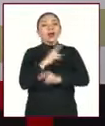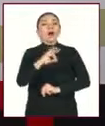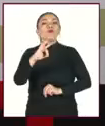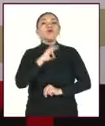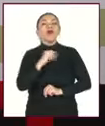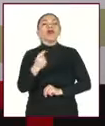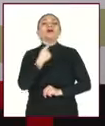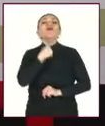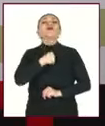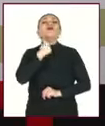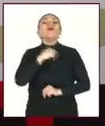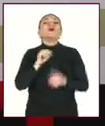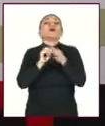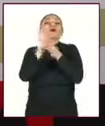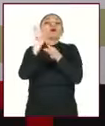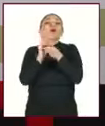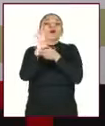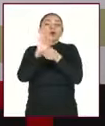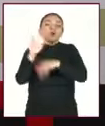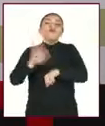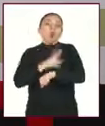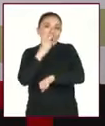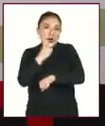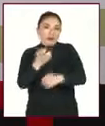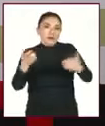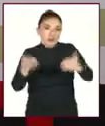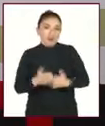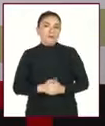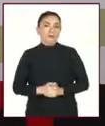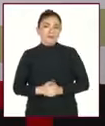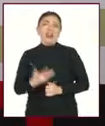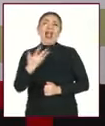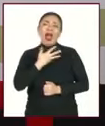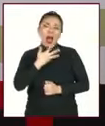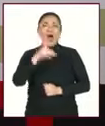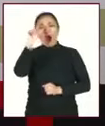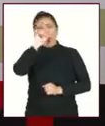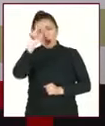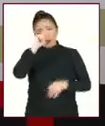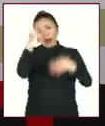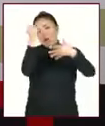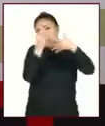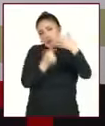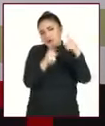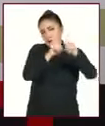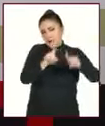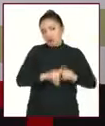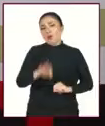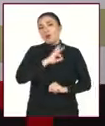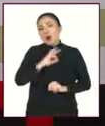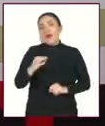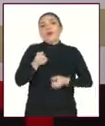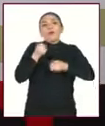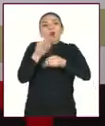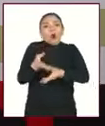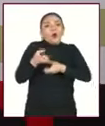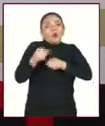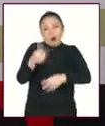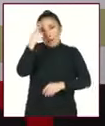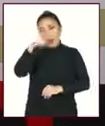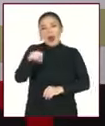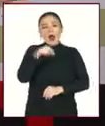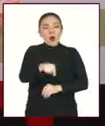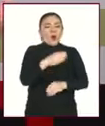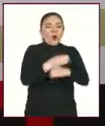y justamente están diseñados para eso. Entonces, hay varios tips que se pueden dar en cuanto a útiles,